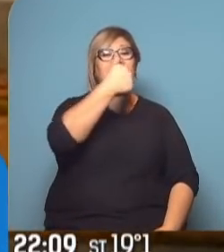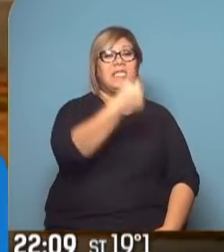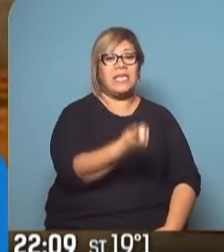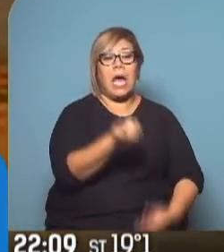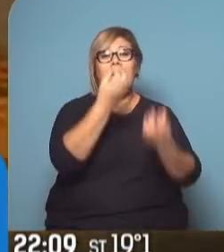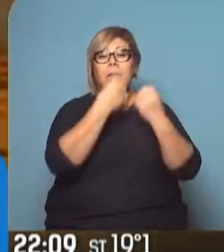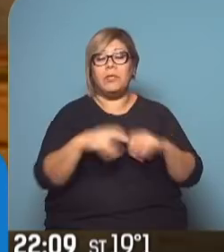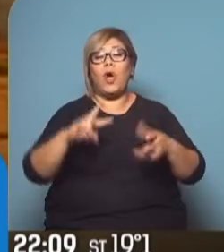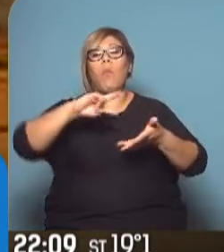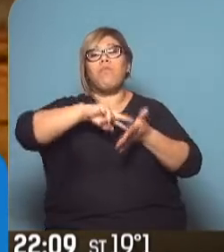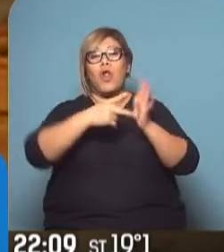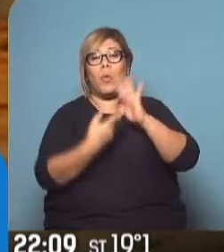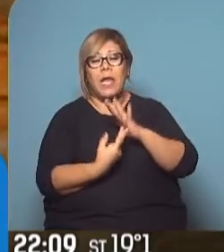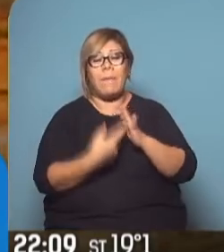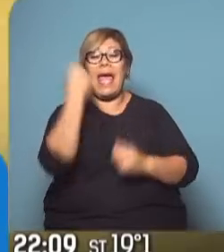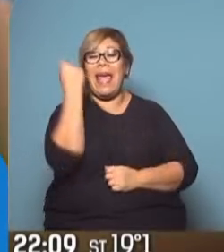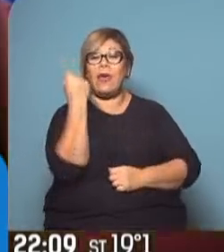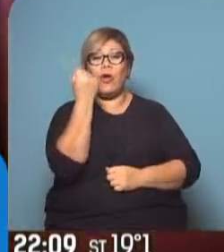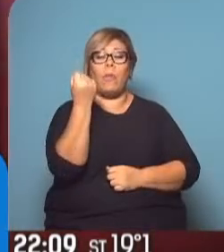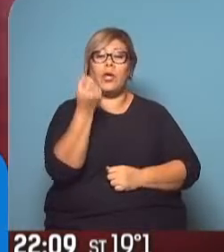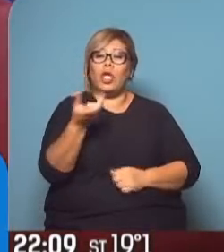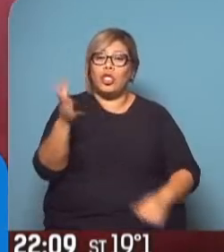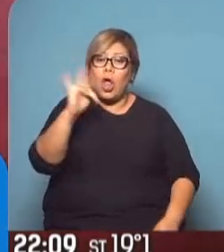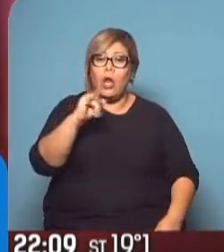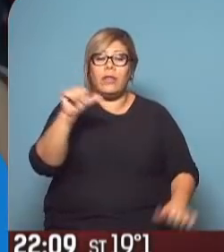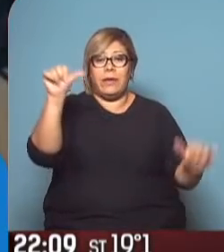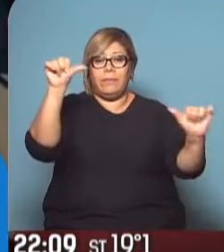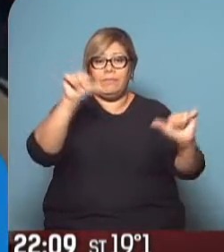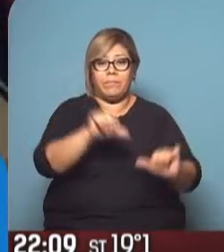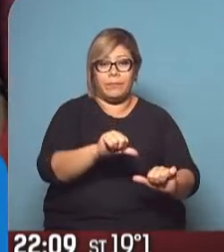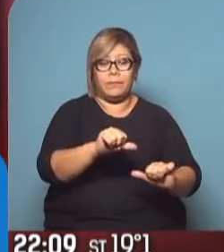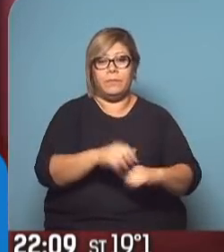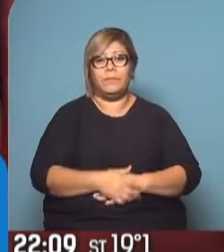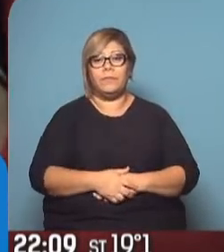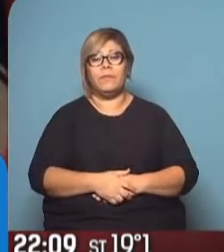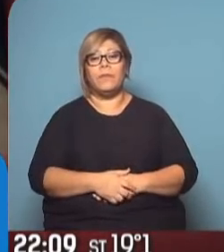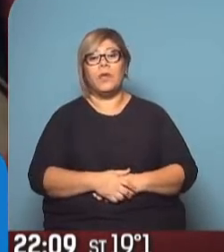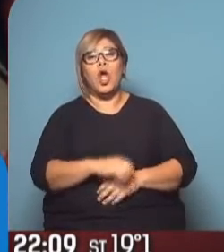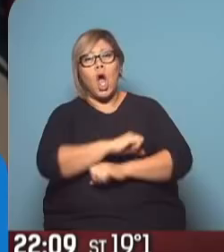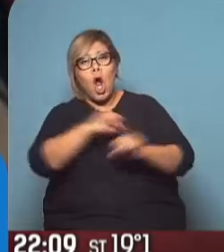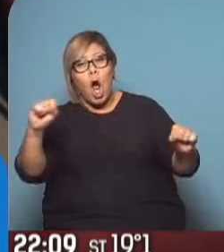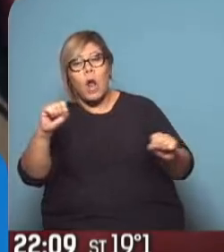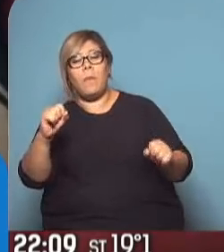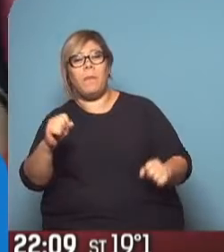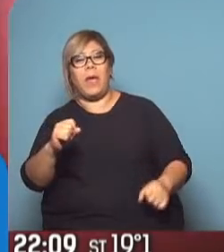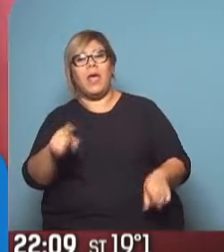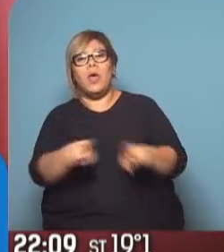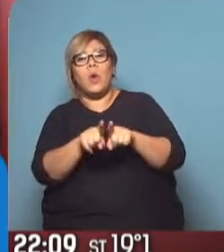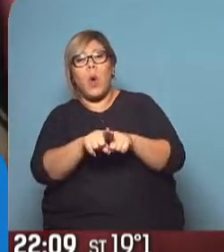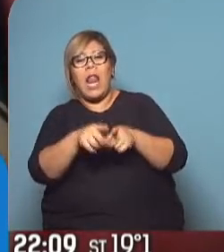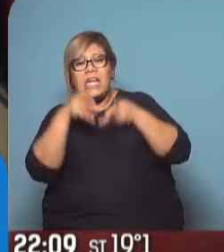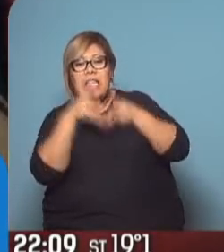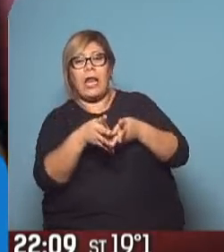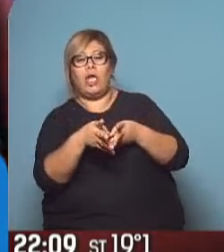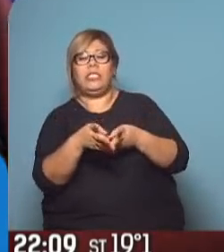día a día de los venezolanos. Ante esta nueva intentona de golpe fascista, criminal, terrorista que se cierne sobre